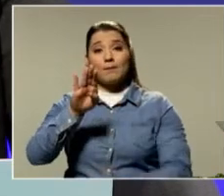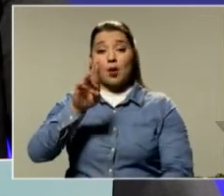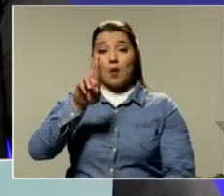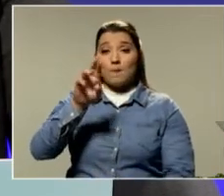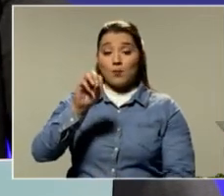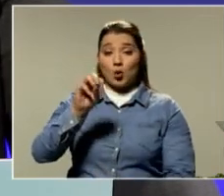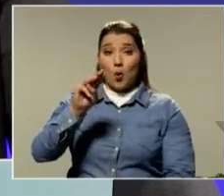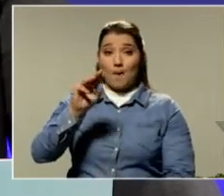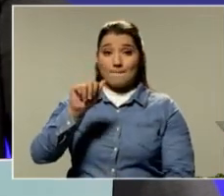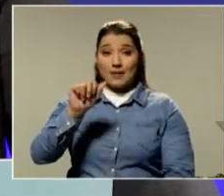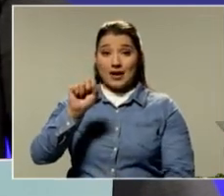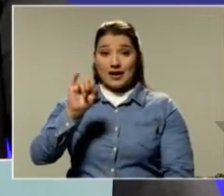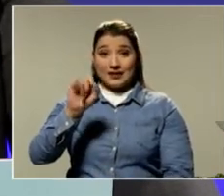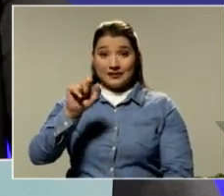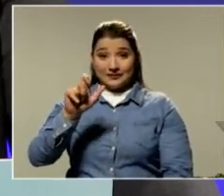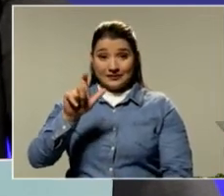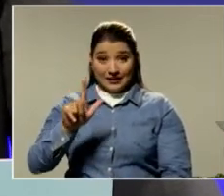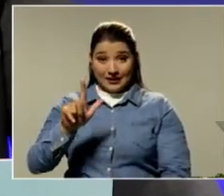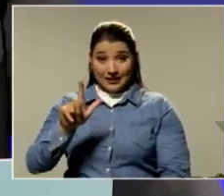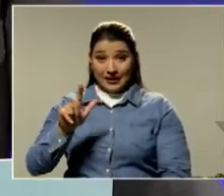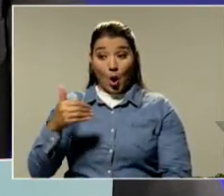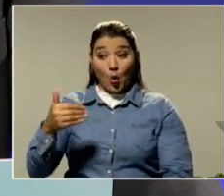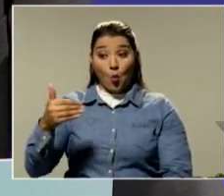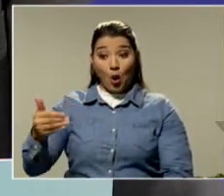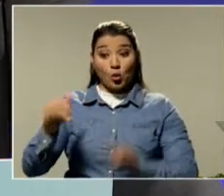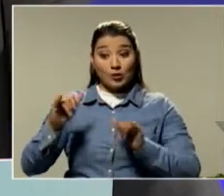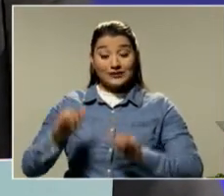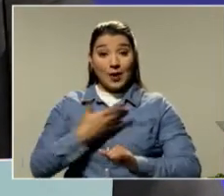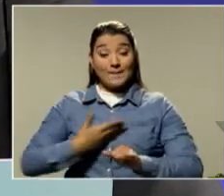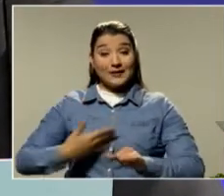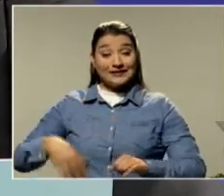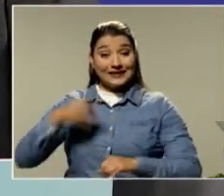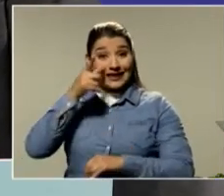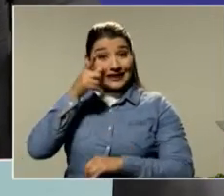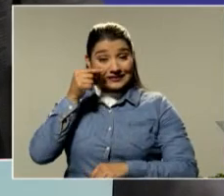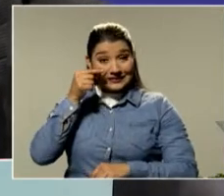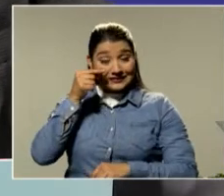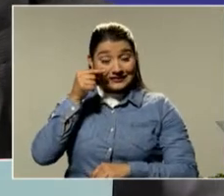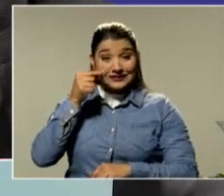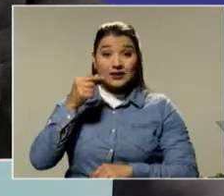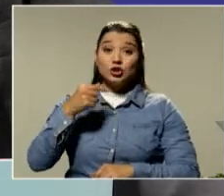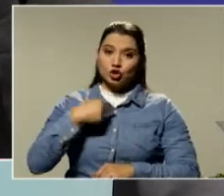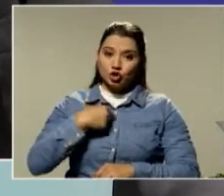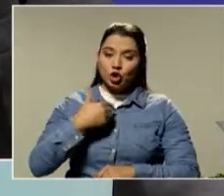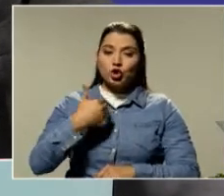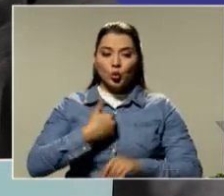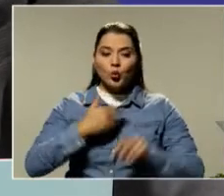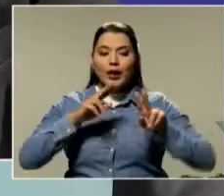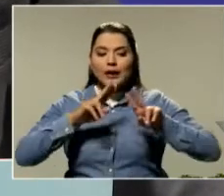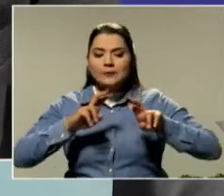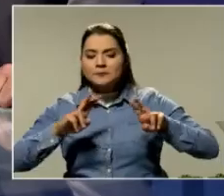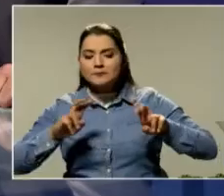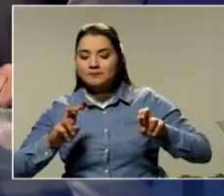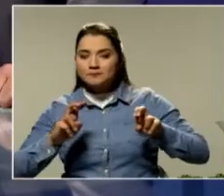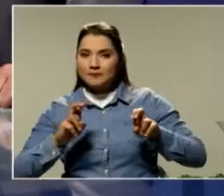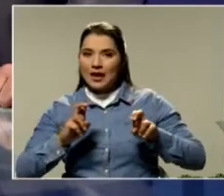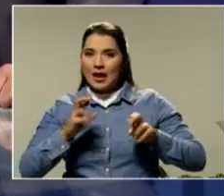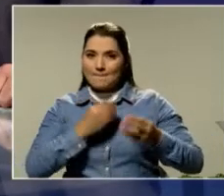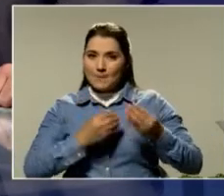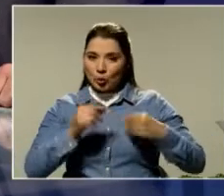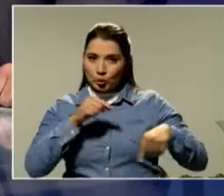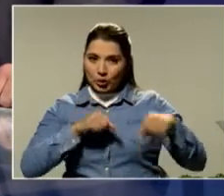La administración Solís Rivera nos tocó analizar el caso de Bromacil, que estaba siendo un